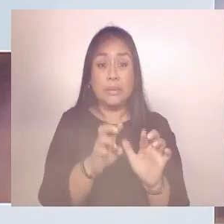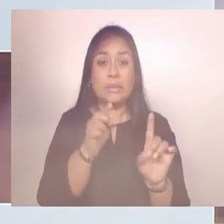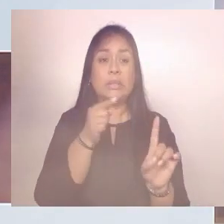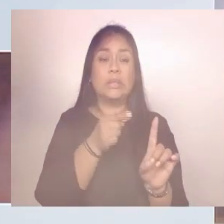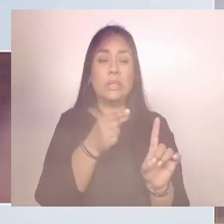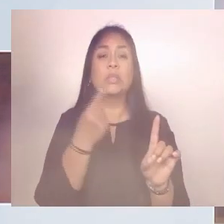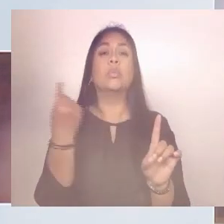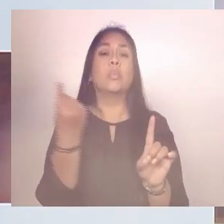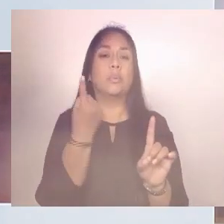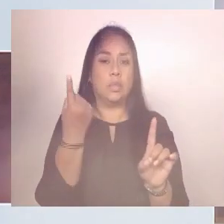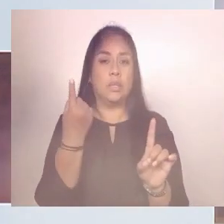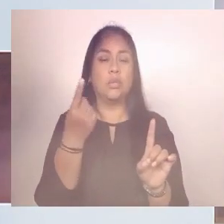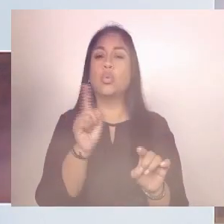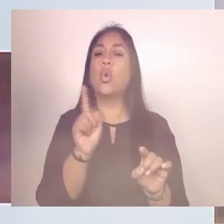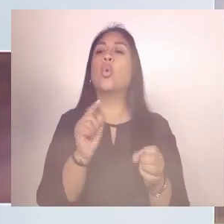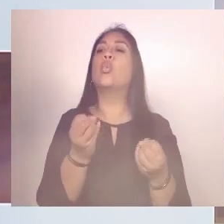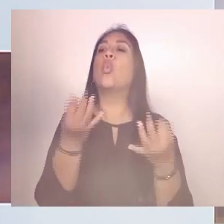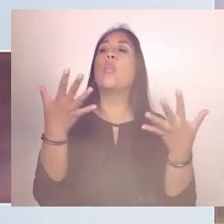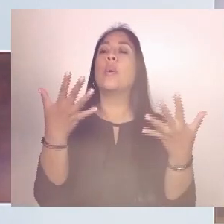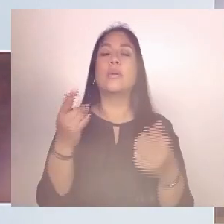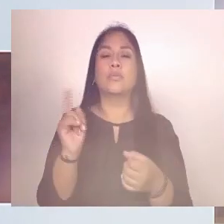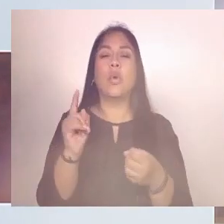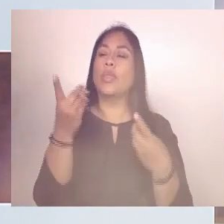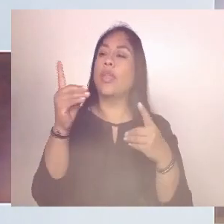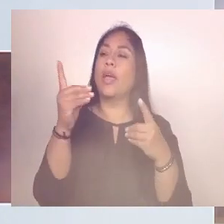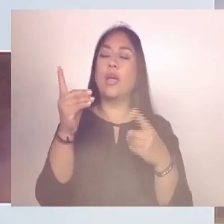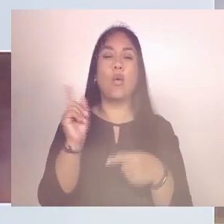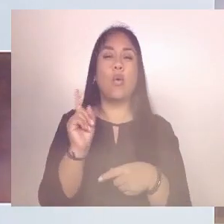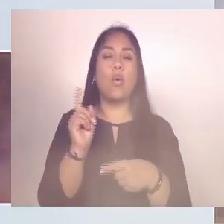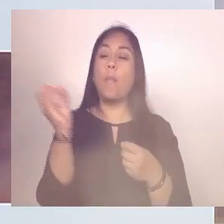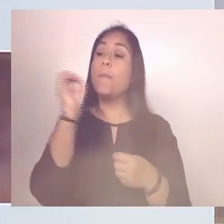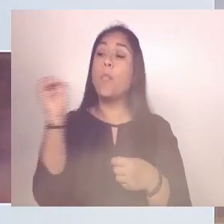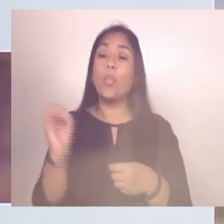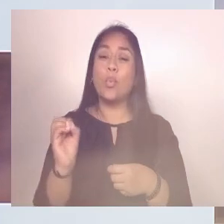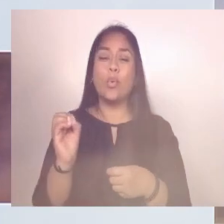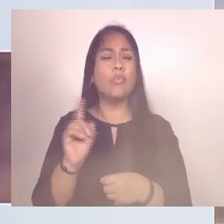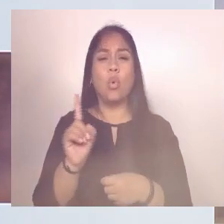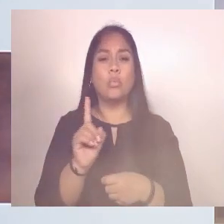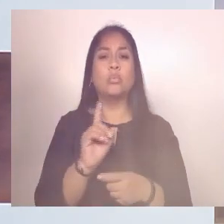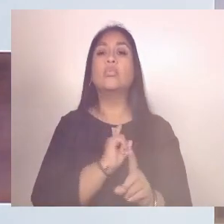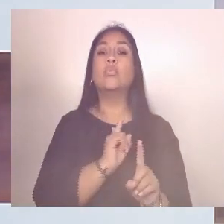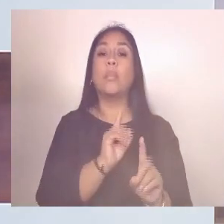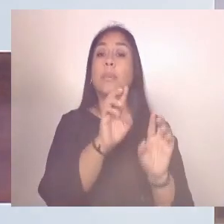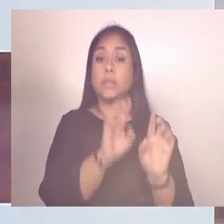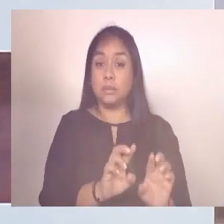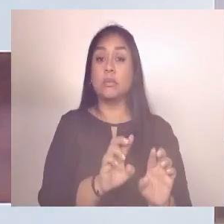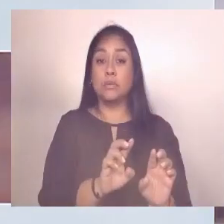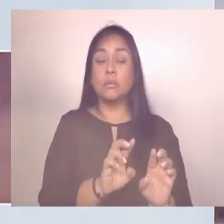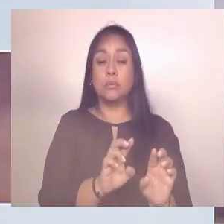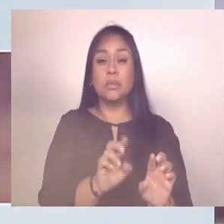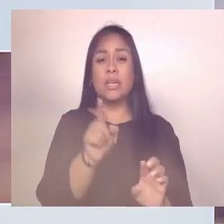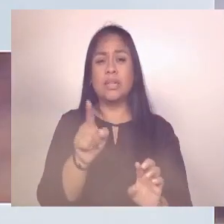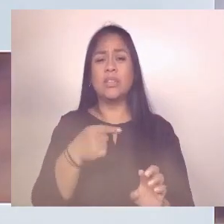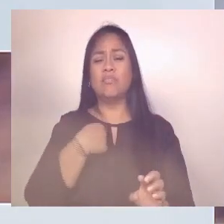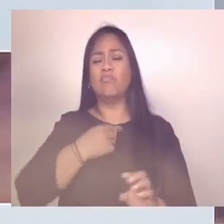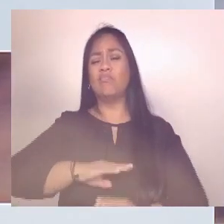son números, no son datos, no son un porcentaje, son personas. Y esto me llena